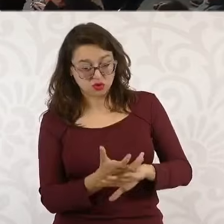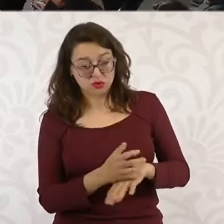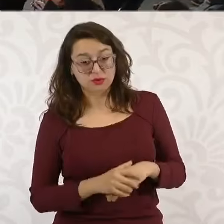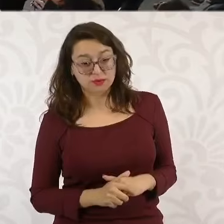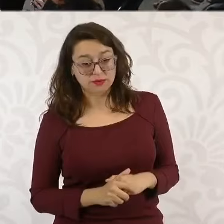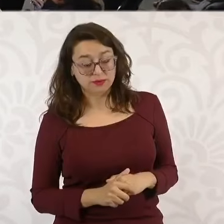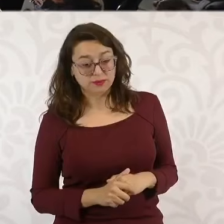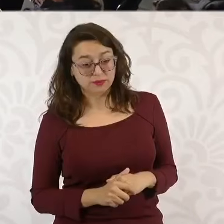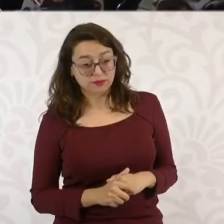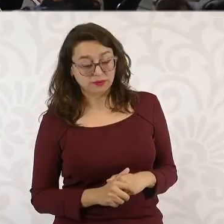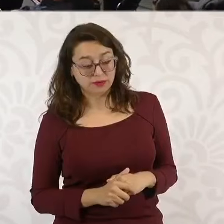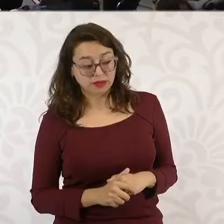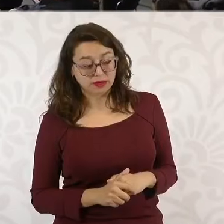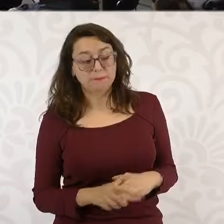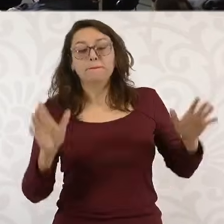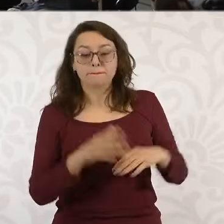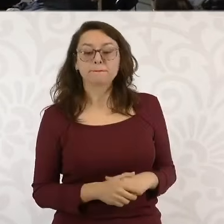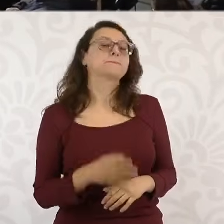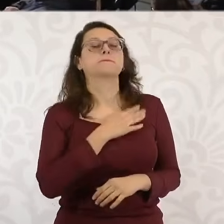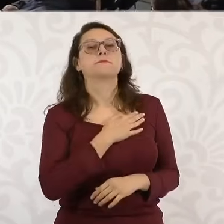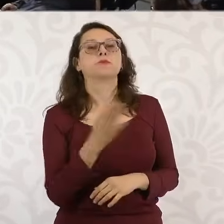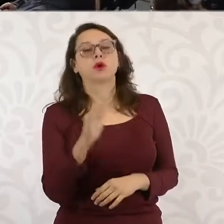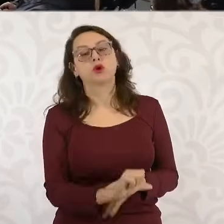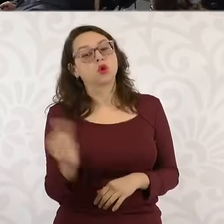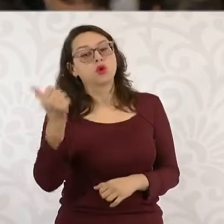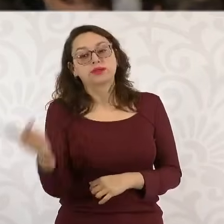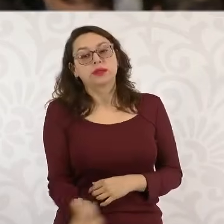Porque, bueno, en otra pregunta,